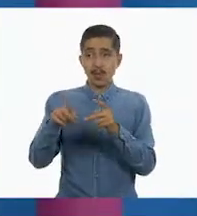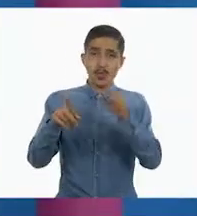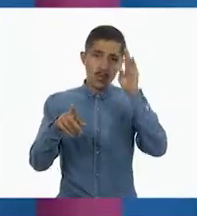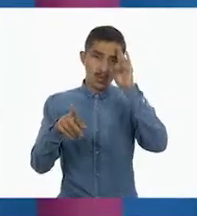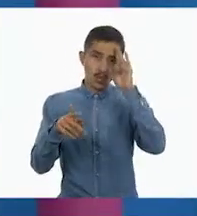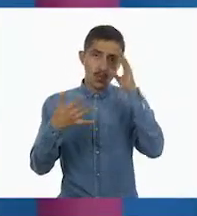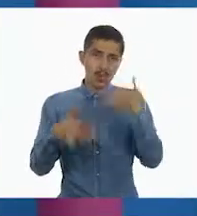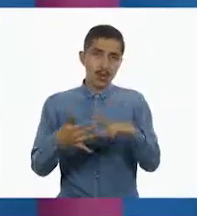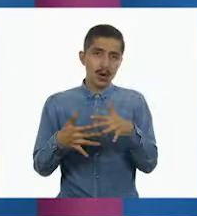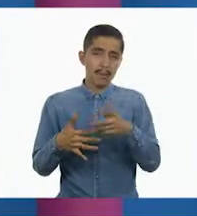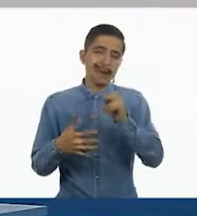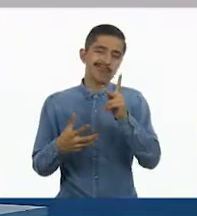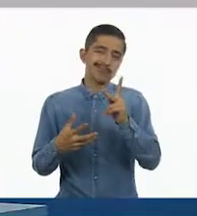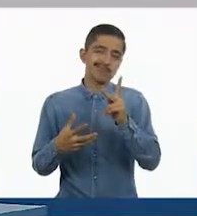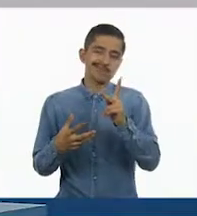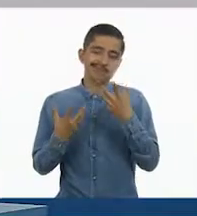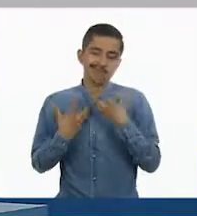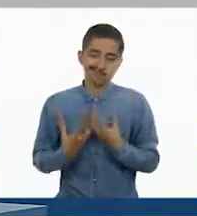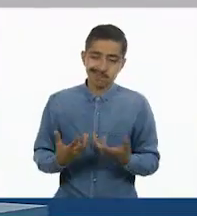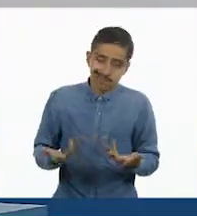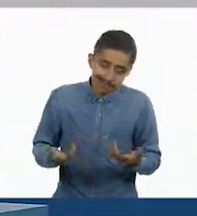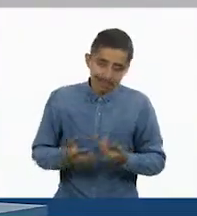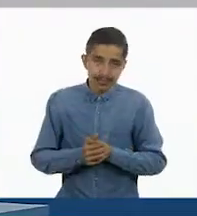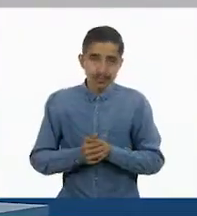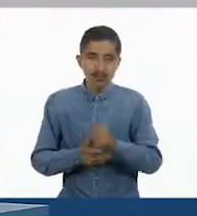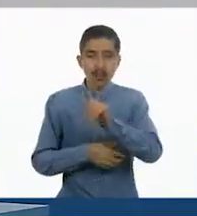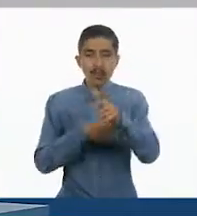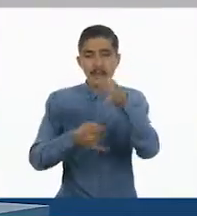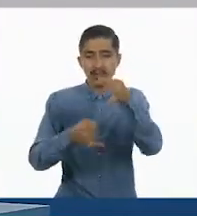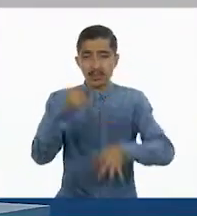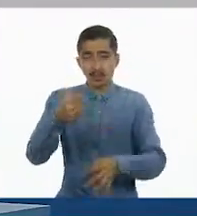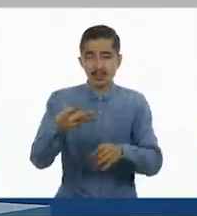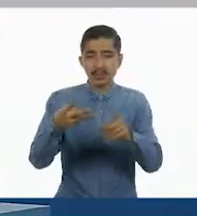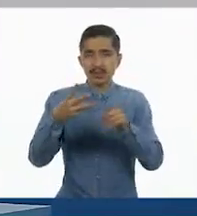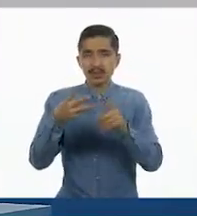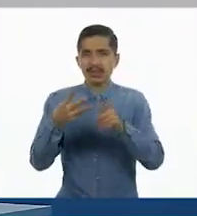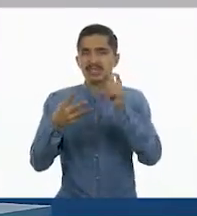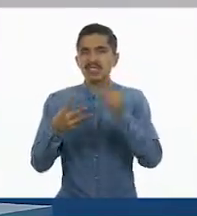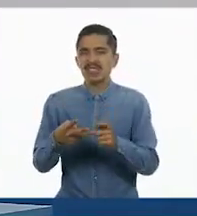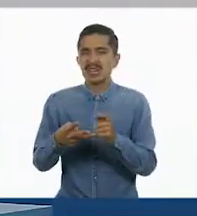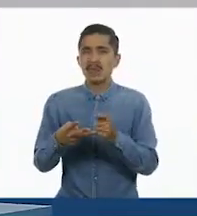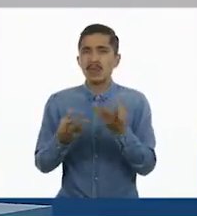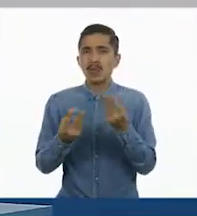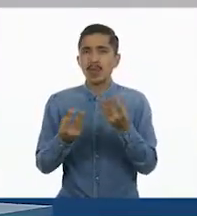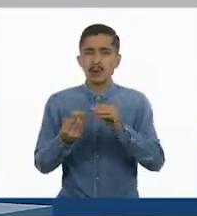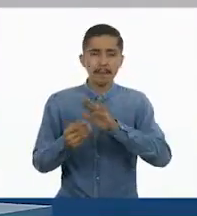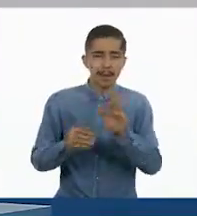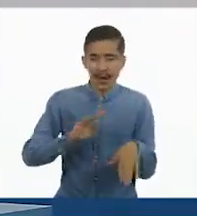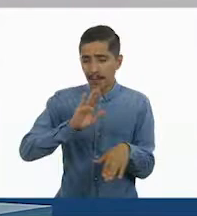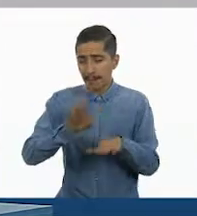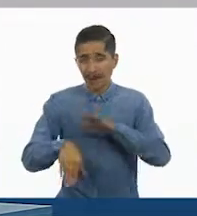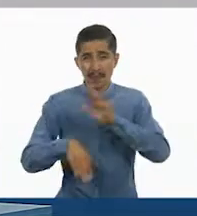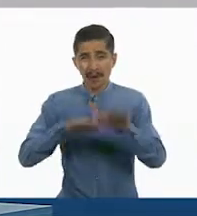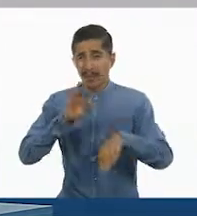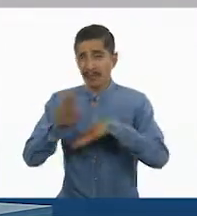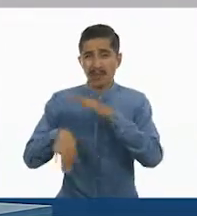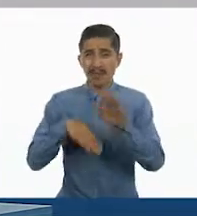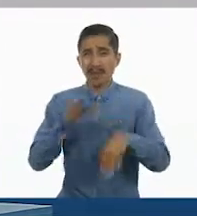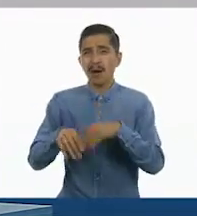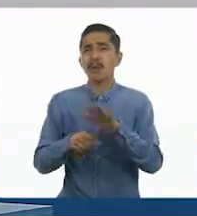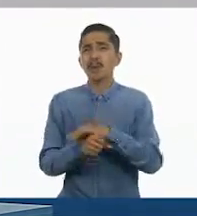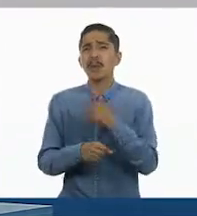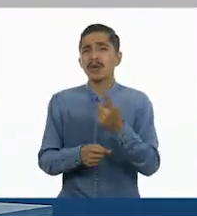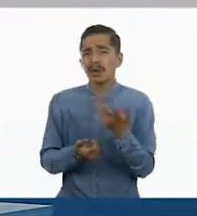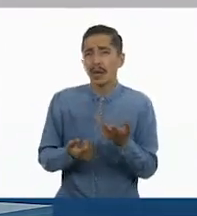grande y un poco triste. Pues sí, ya por último está también el exceso de muertes que se dio en ese periodo a consecuencia